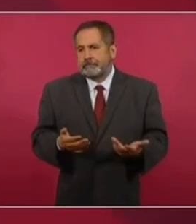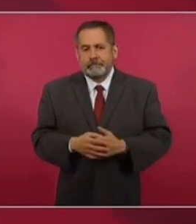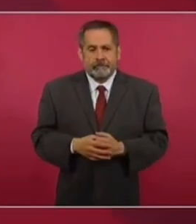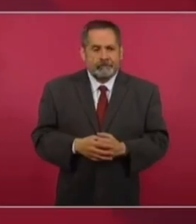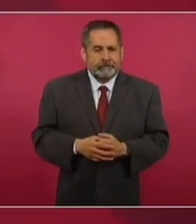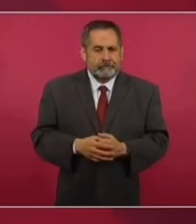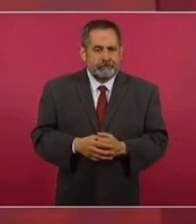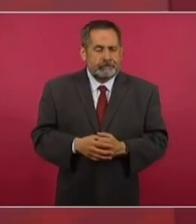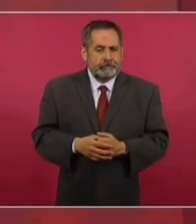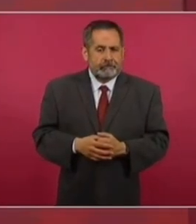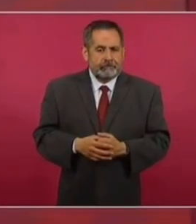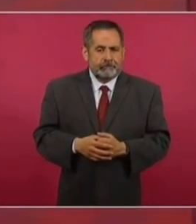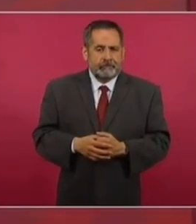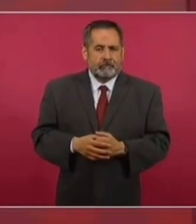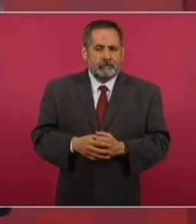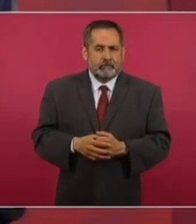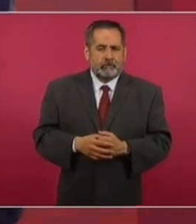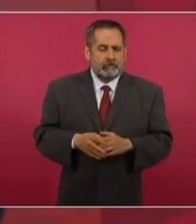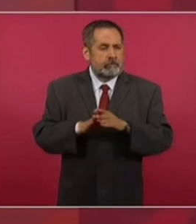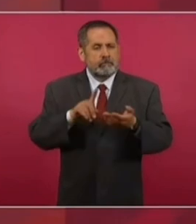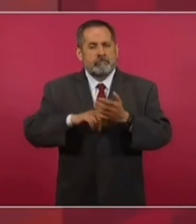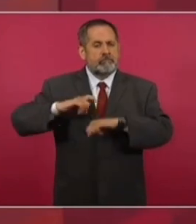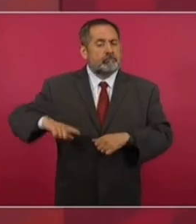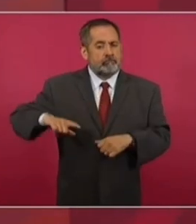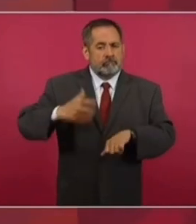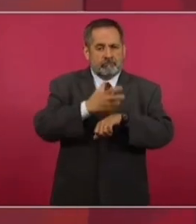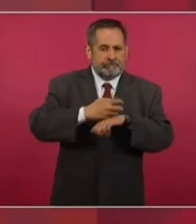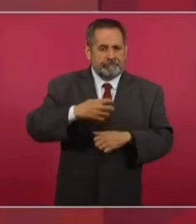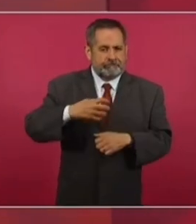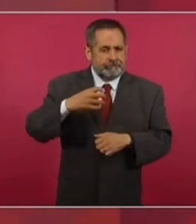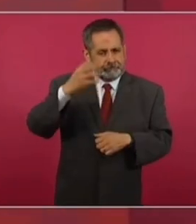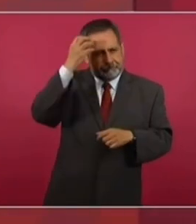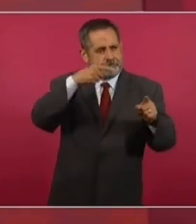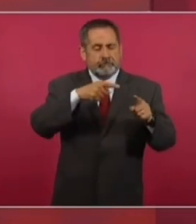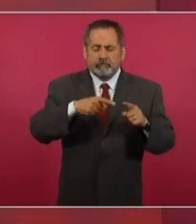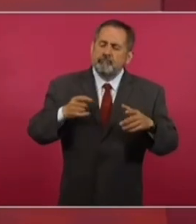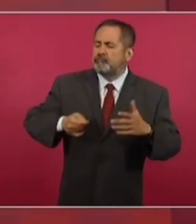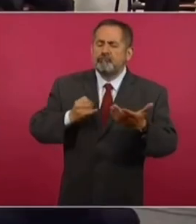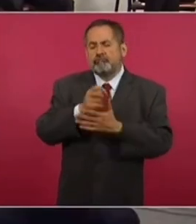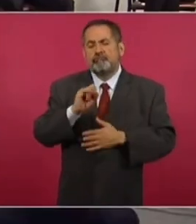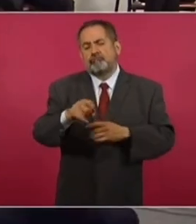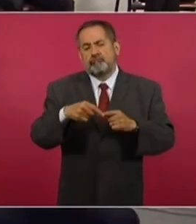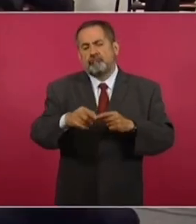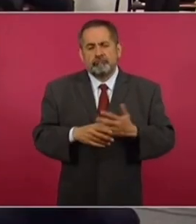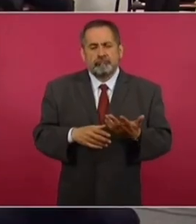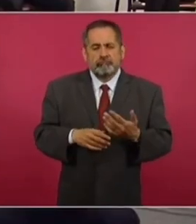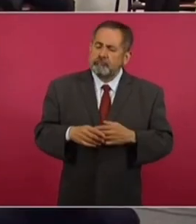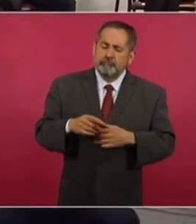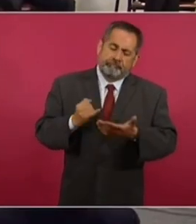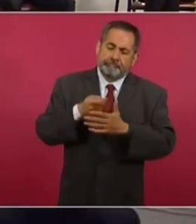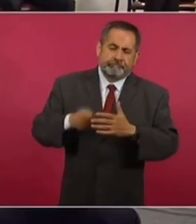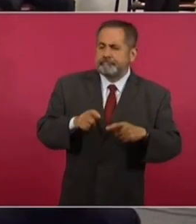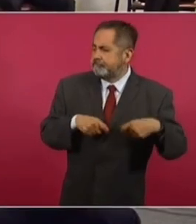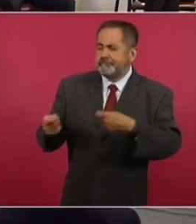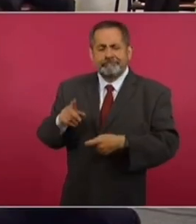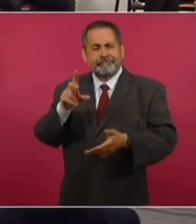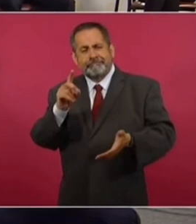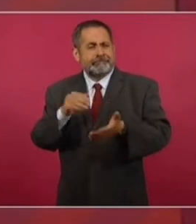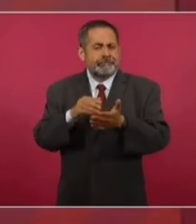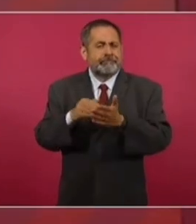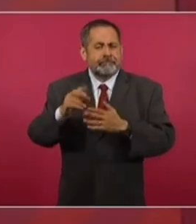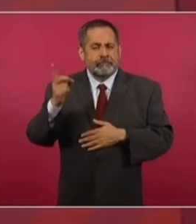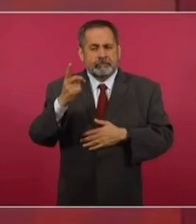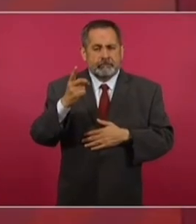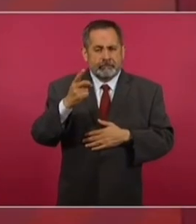como el Capitolio resuelve en unos cuantos días enviar 30 mil millones de